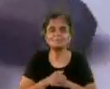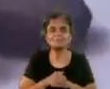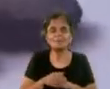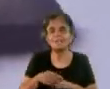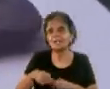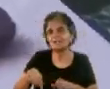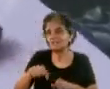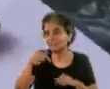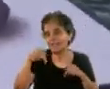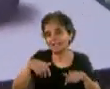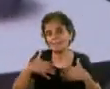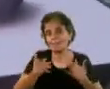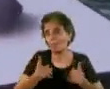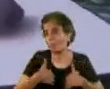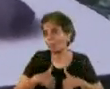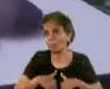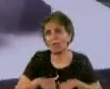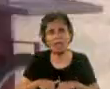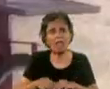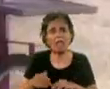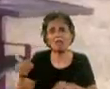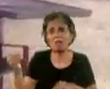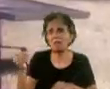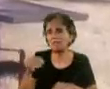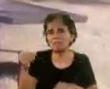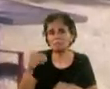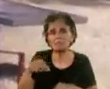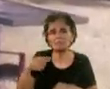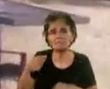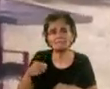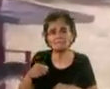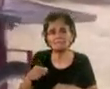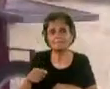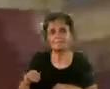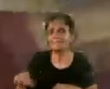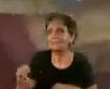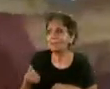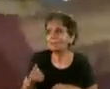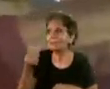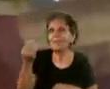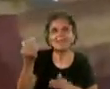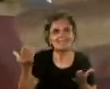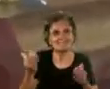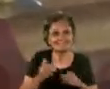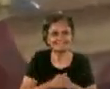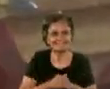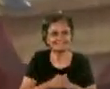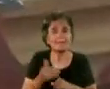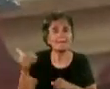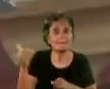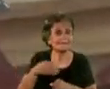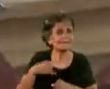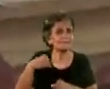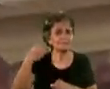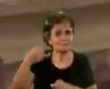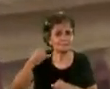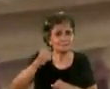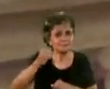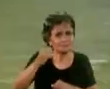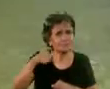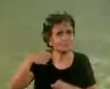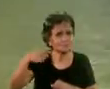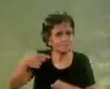nosotros es normal, siempre participamos de todo tipo de eventos, pero para ellos es como la primera vez. Solemos venir bastante seguido. ¿Por qué les